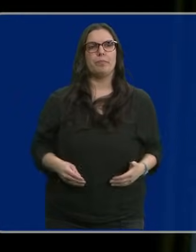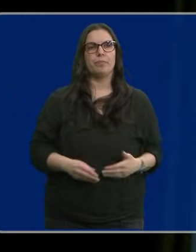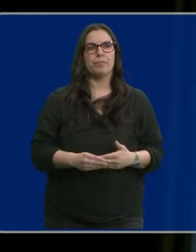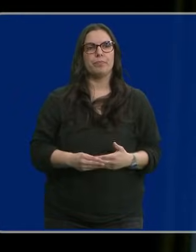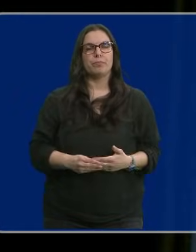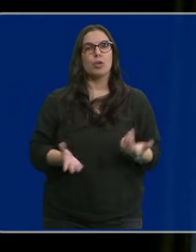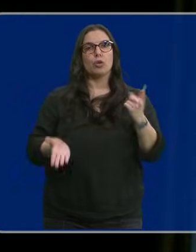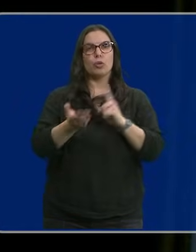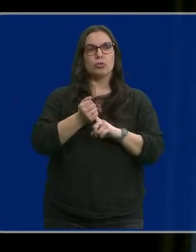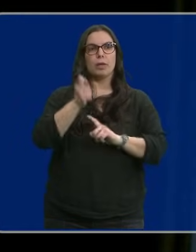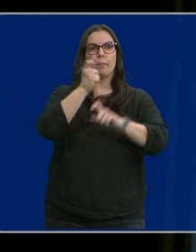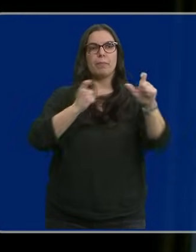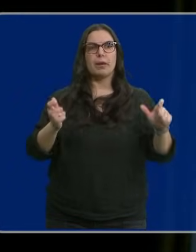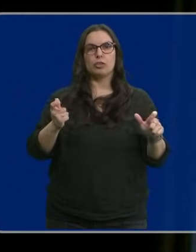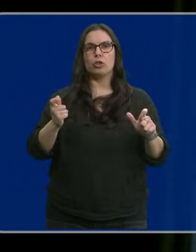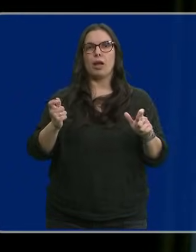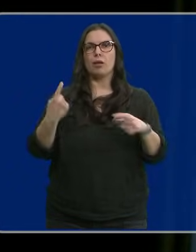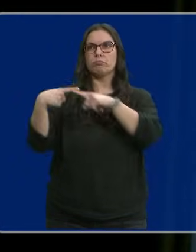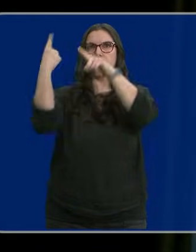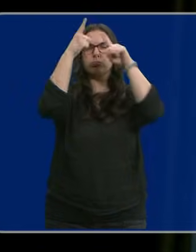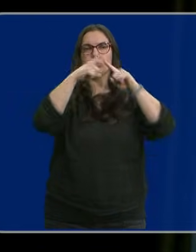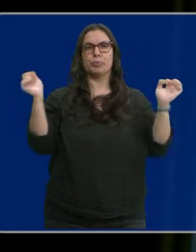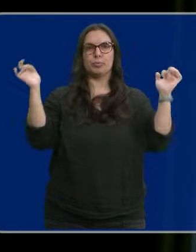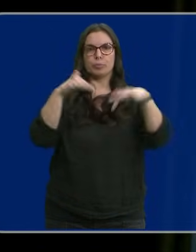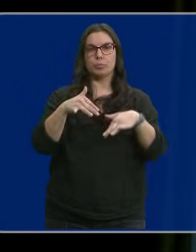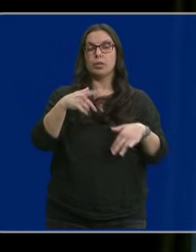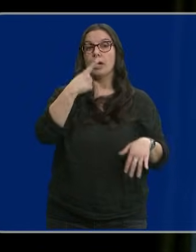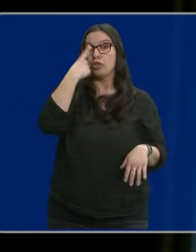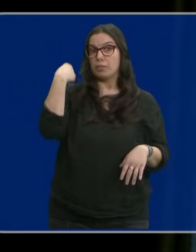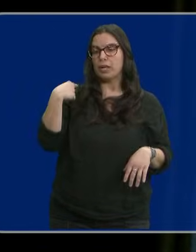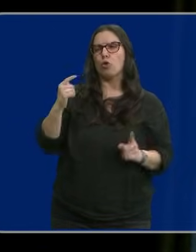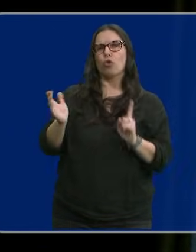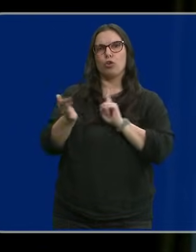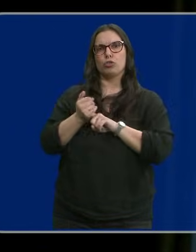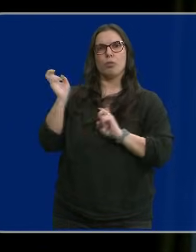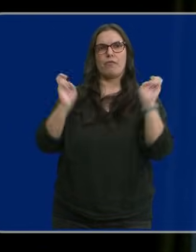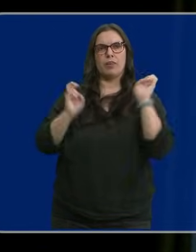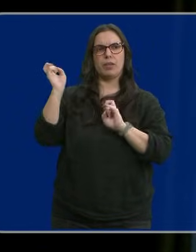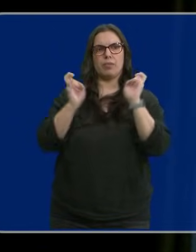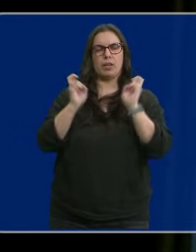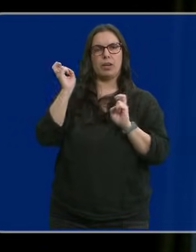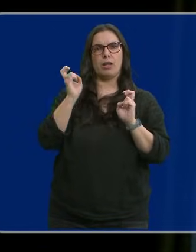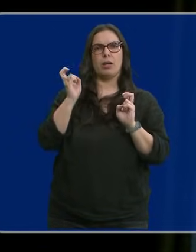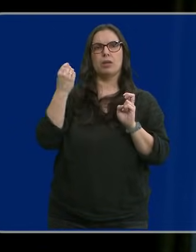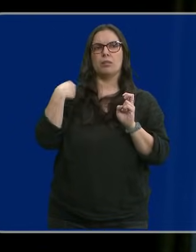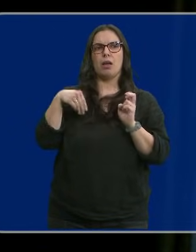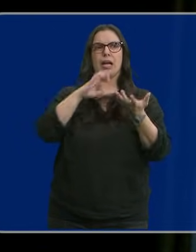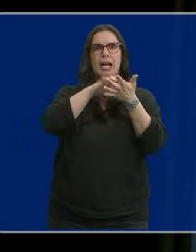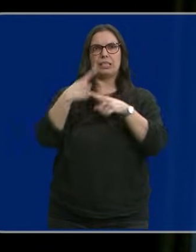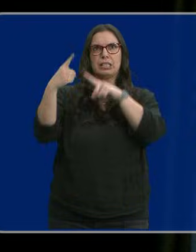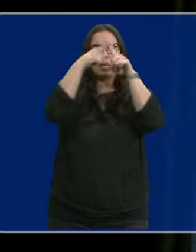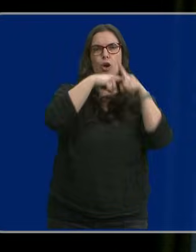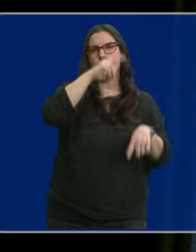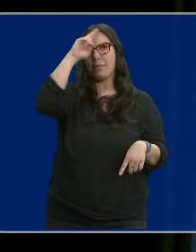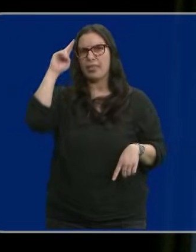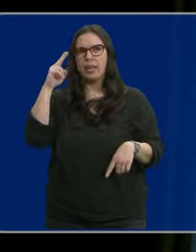la movilidad del público desde toda la geografía. En el 2025 se consiguió público que ya vino de Castilla y León, público que vino